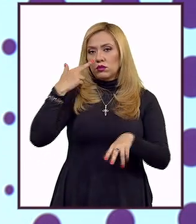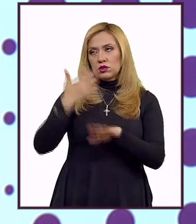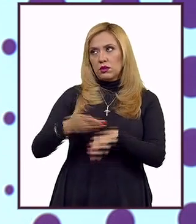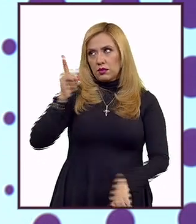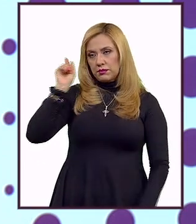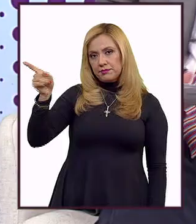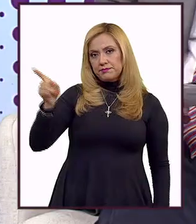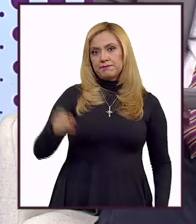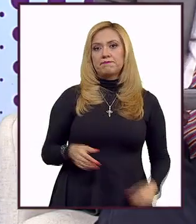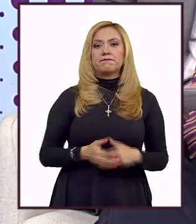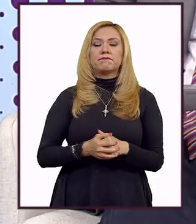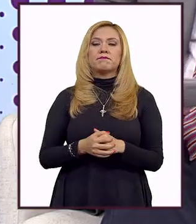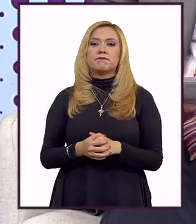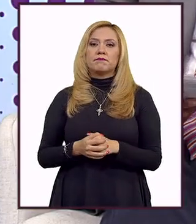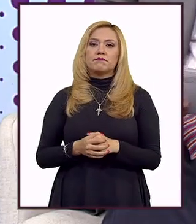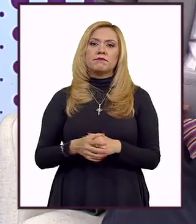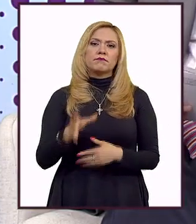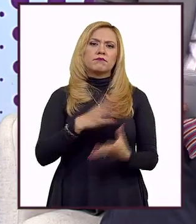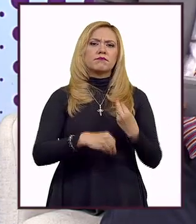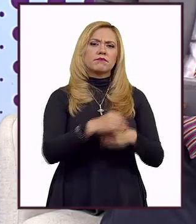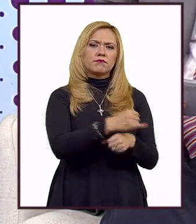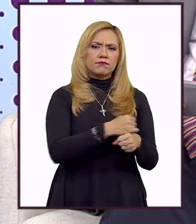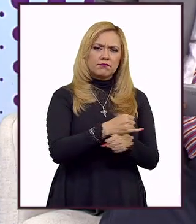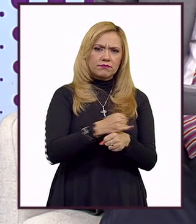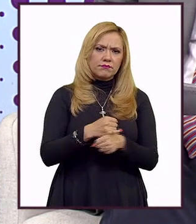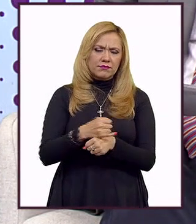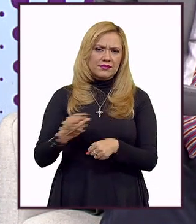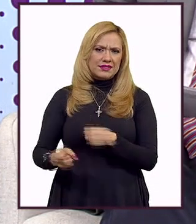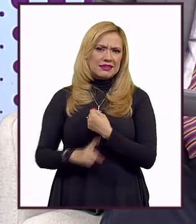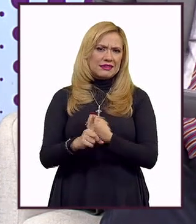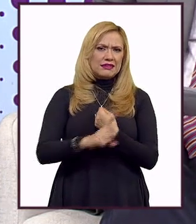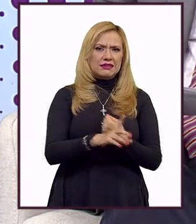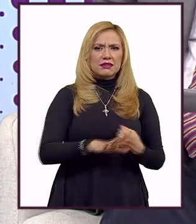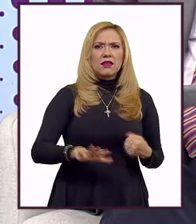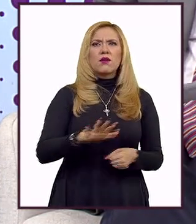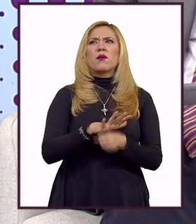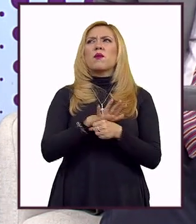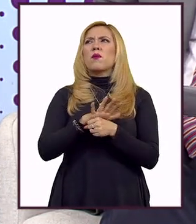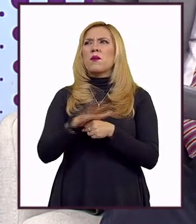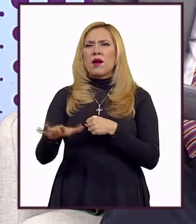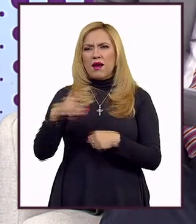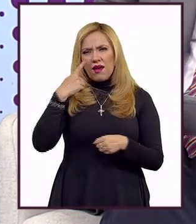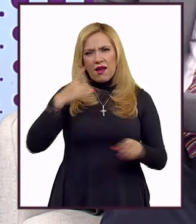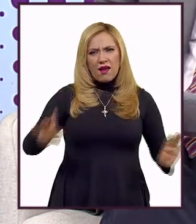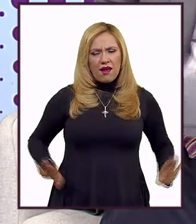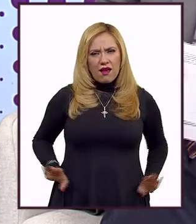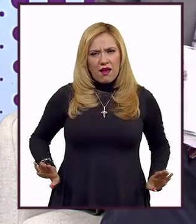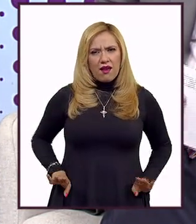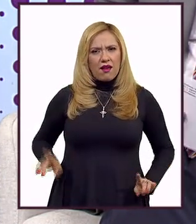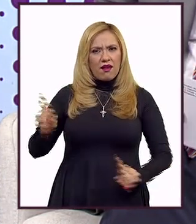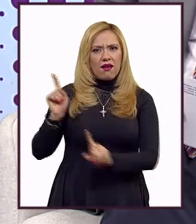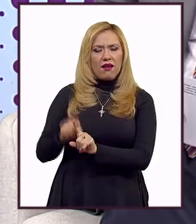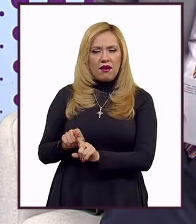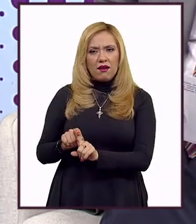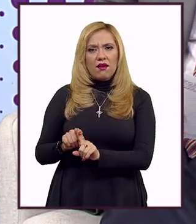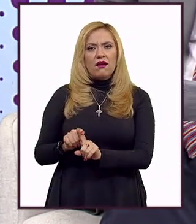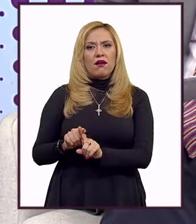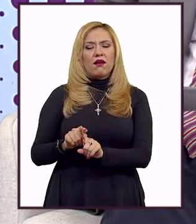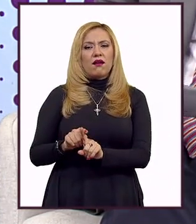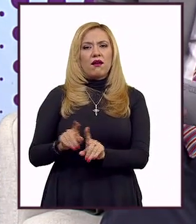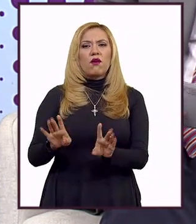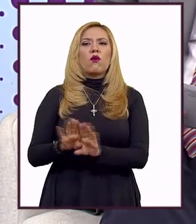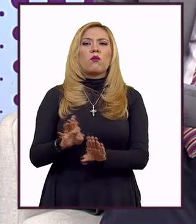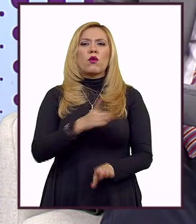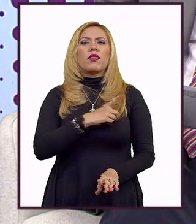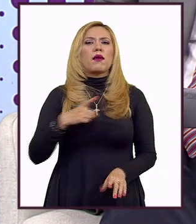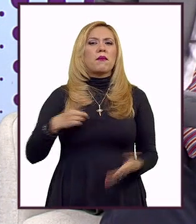delito de tortura. En el caso de la investigación de estos delitos, ¿cuál es la particularidad, si es que la hay, de cómo se debe